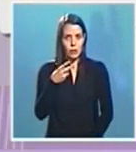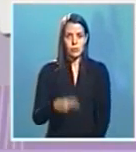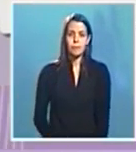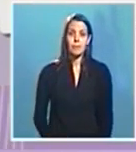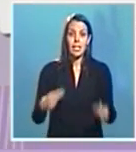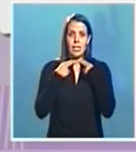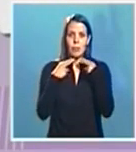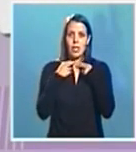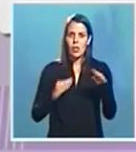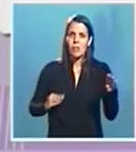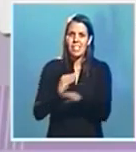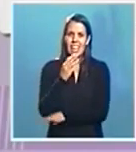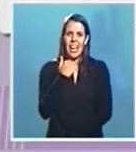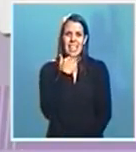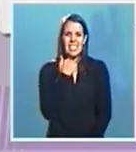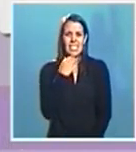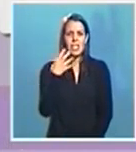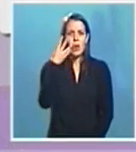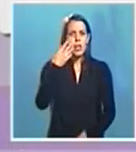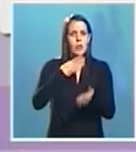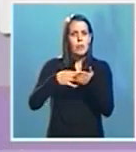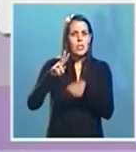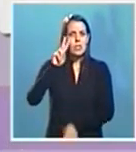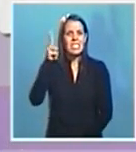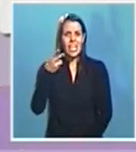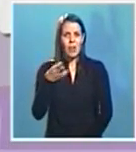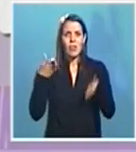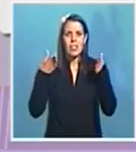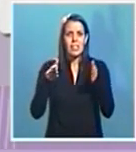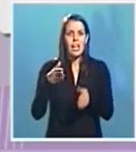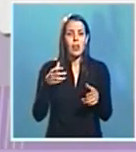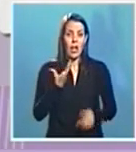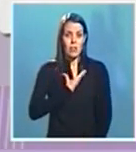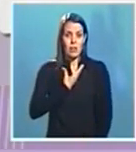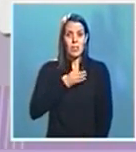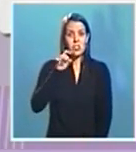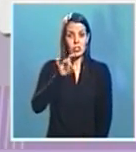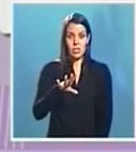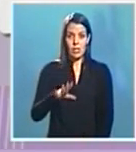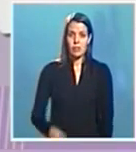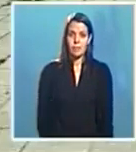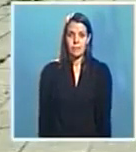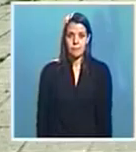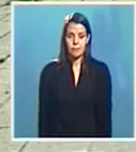de 4 millóns de euros nos 15 municipios que non contan con sentenza xudicial.